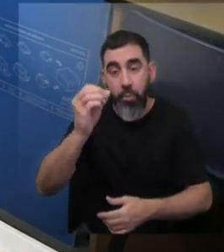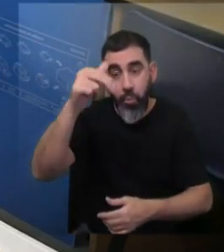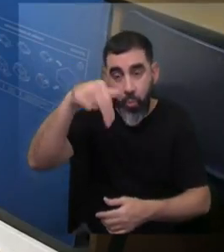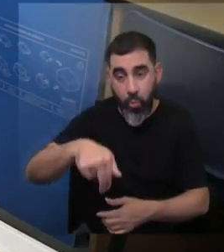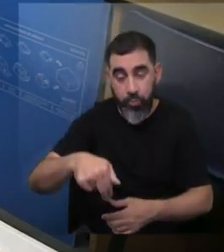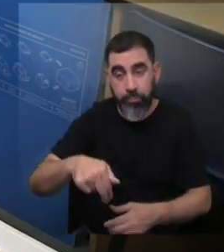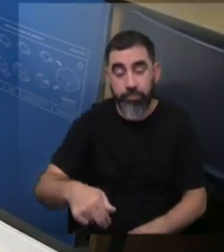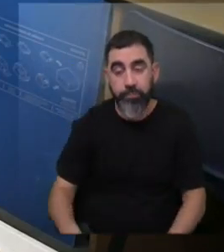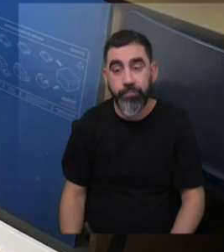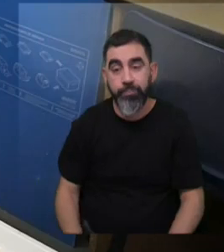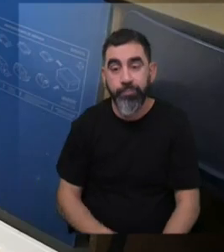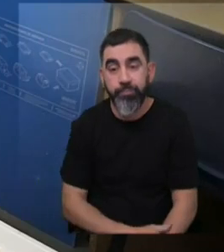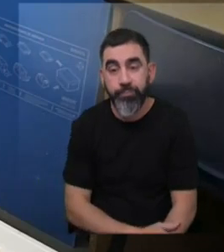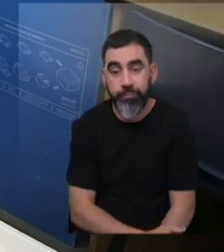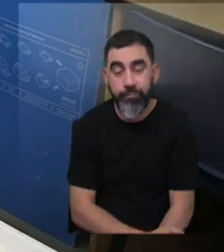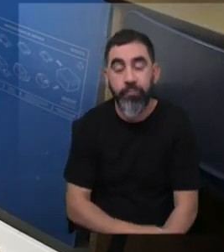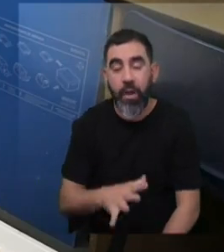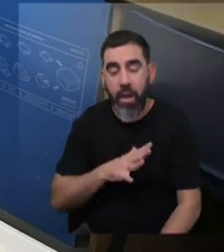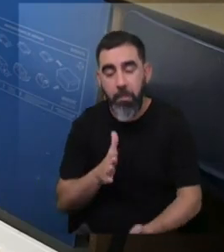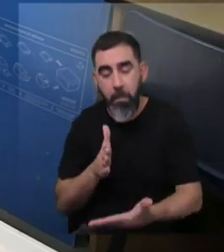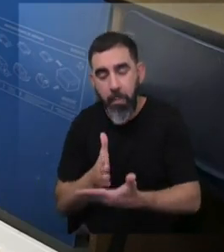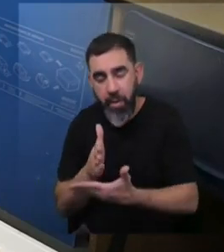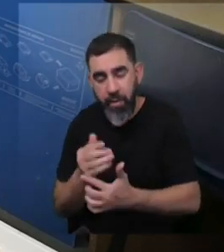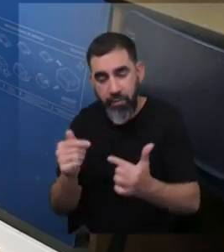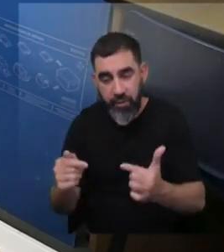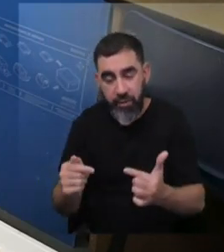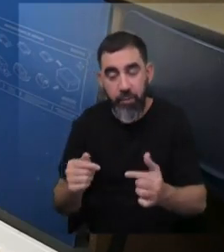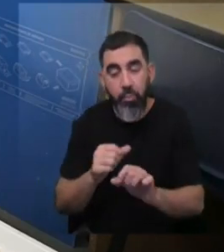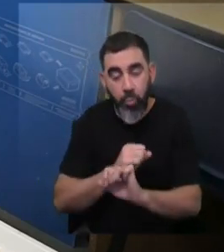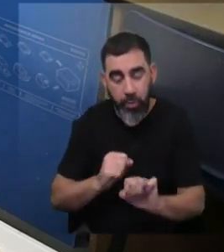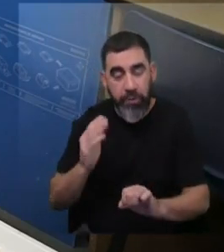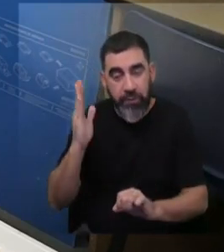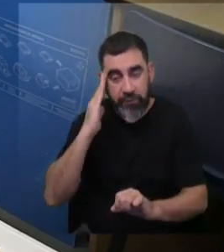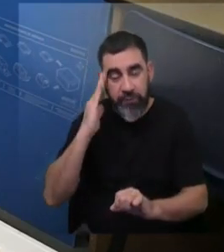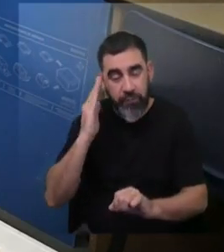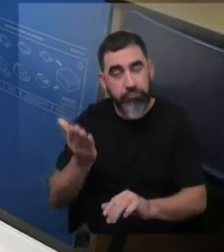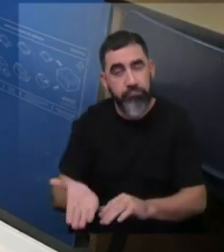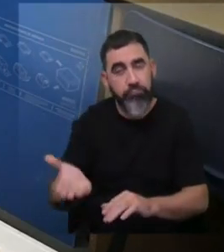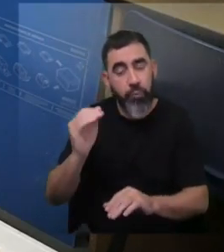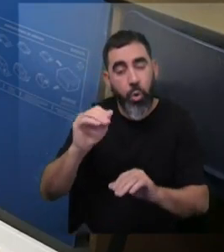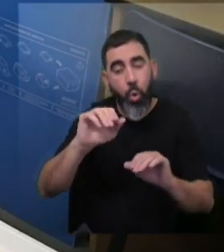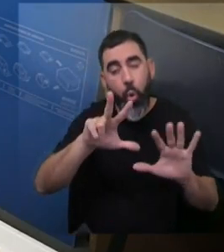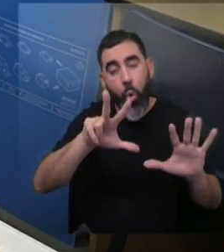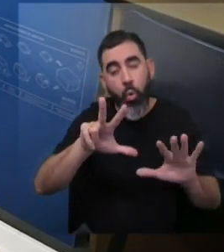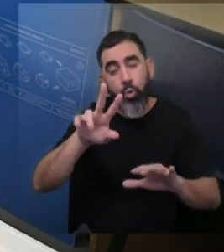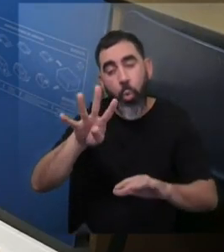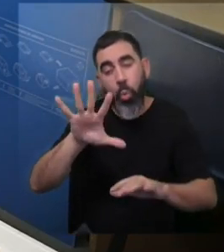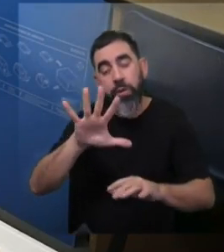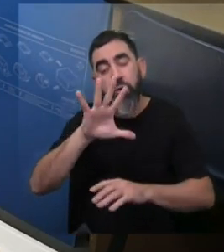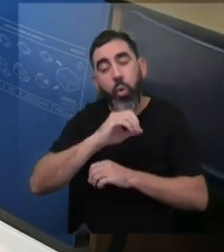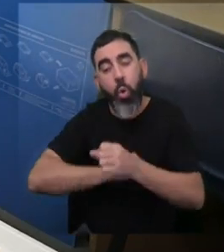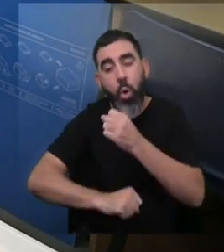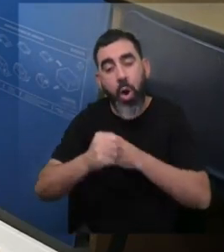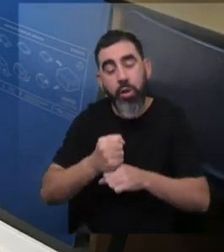tenía fragmentitos de madera y se pudo datar y tiene una edad de 845 años antes